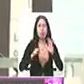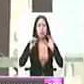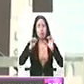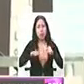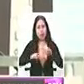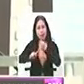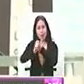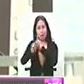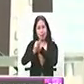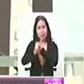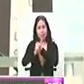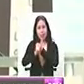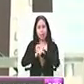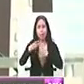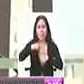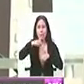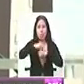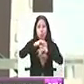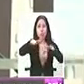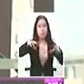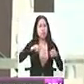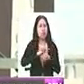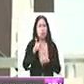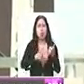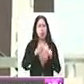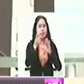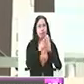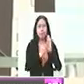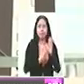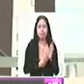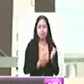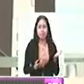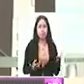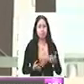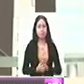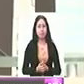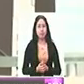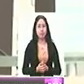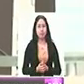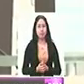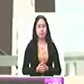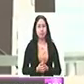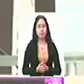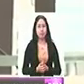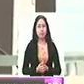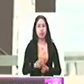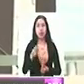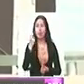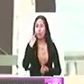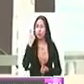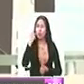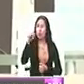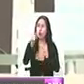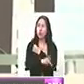prever o prevenir un segundo brote con magnitudes como las que se está viendo en otros